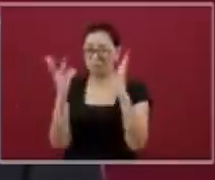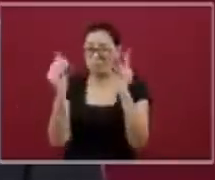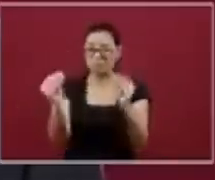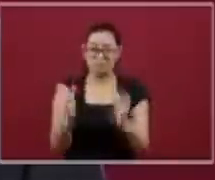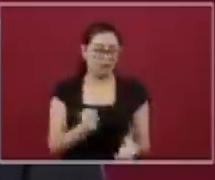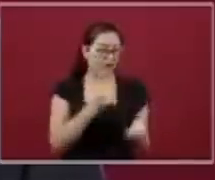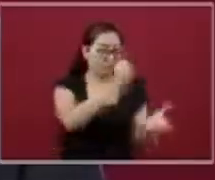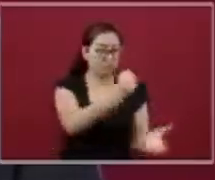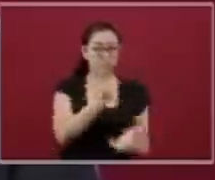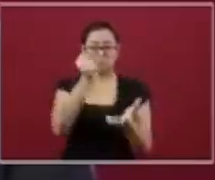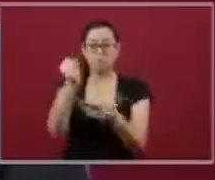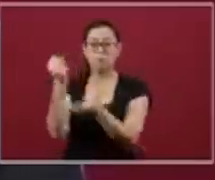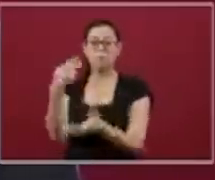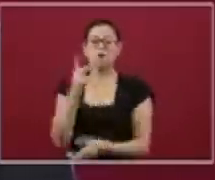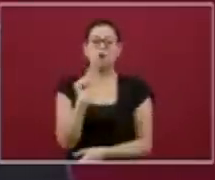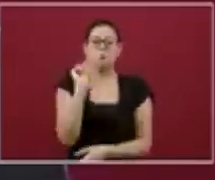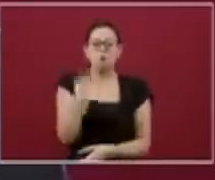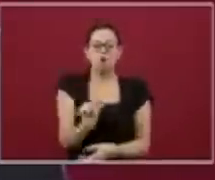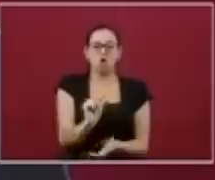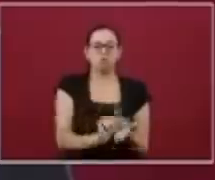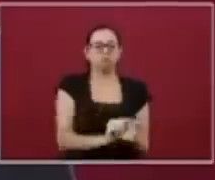pero muy pocos recursos